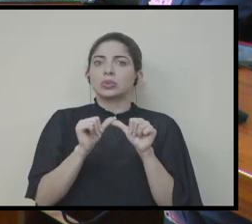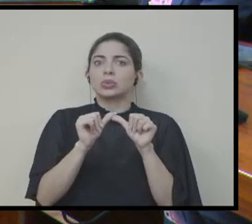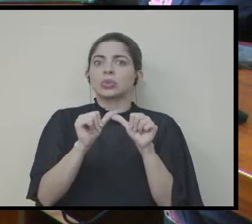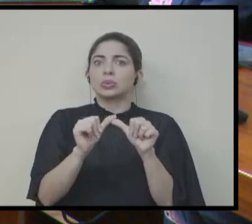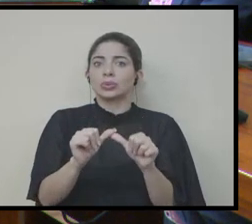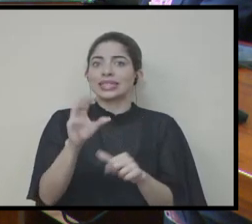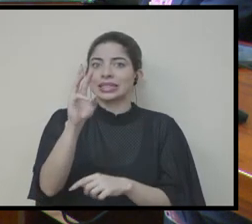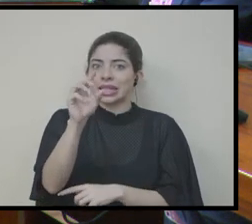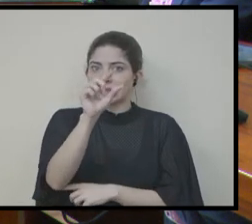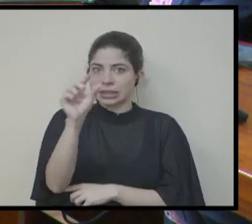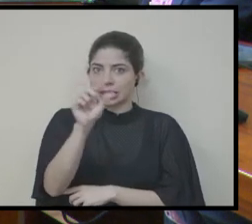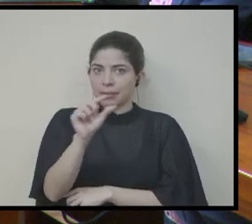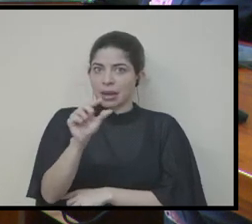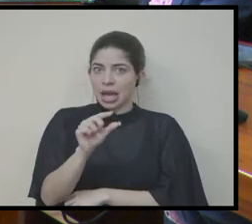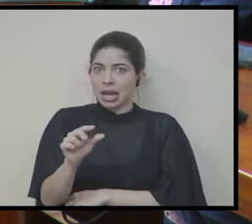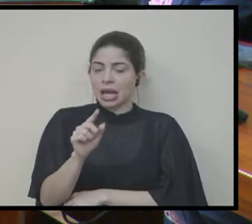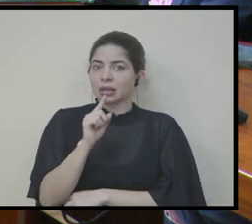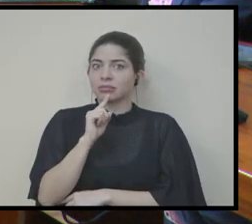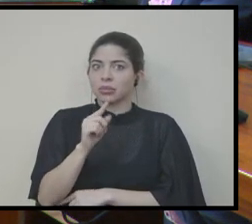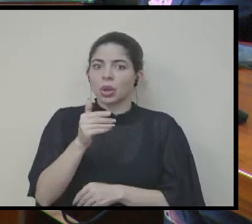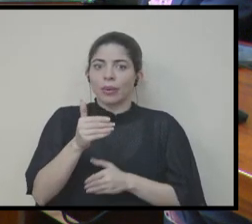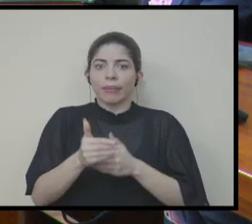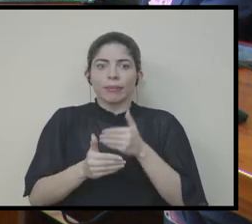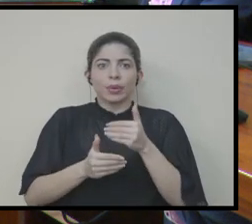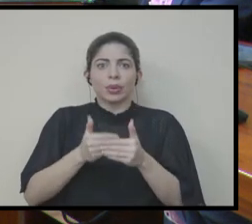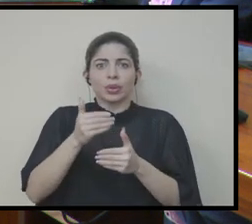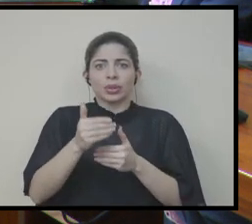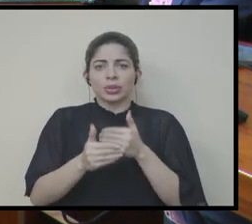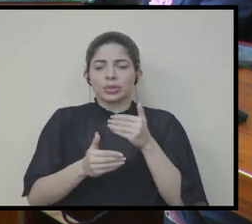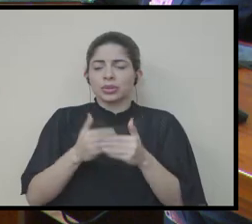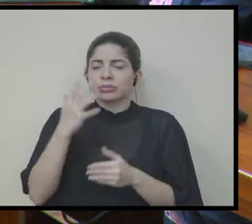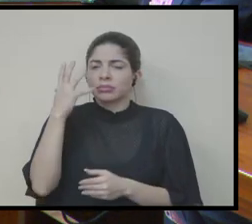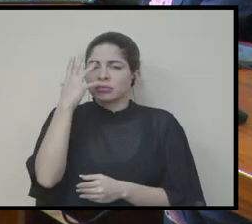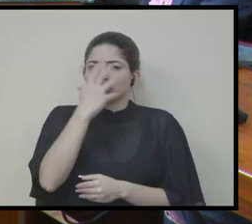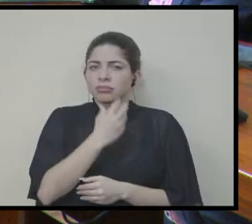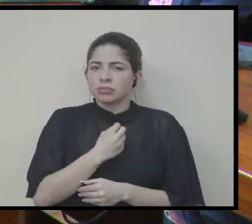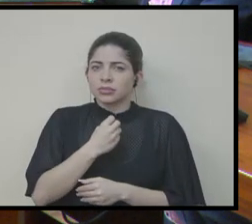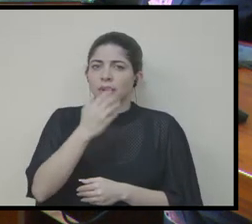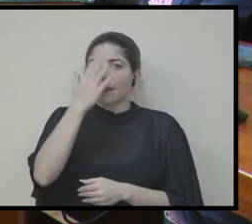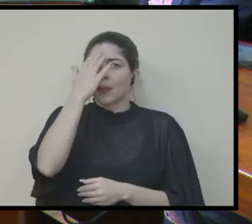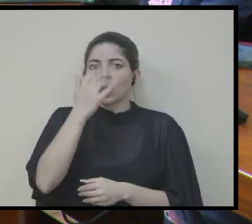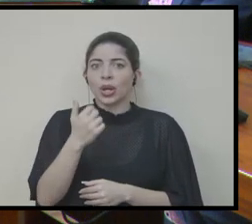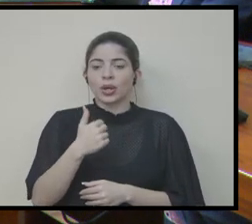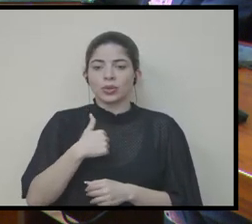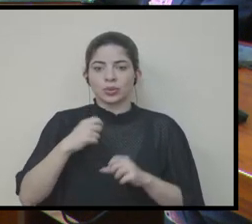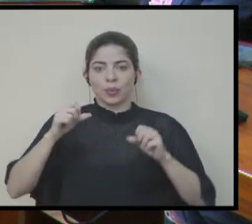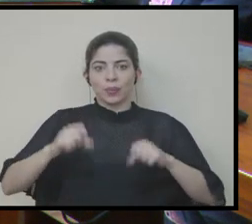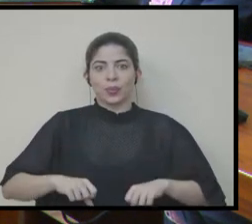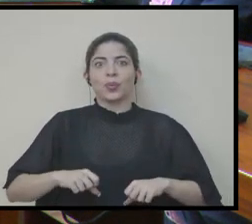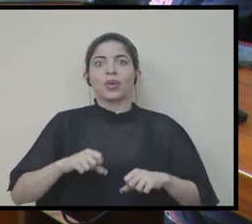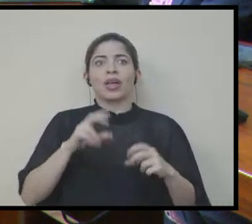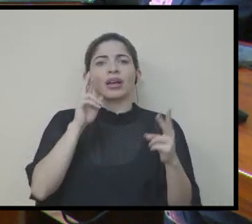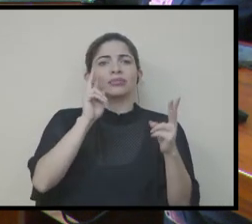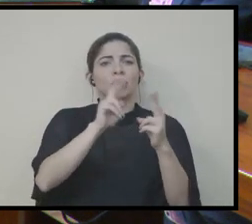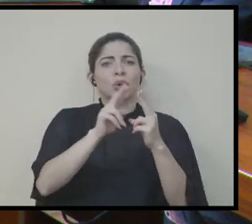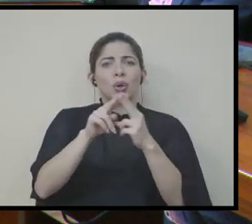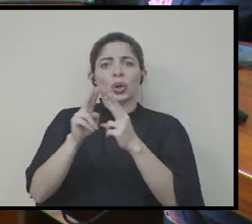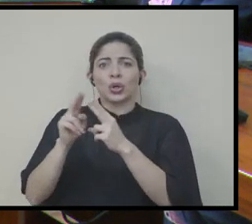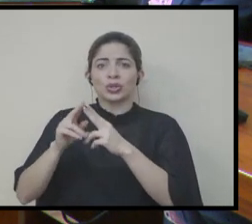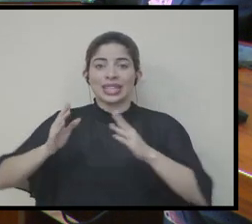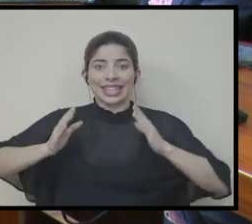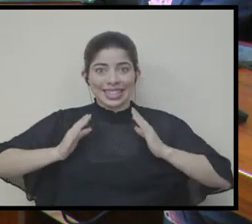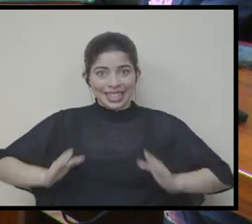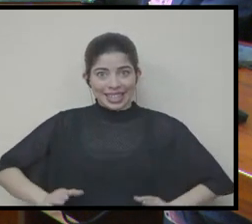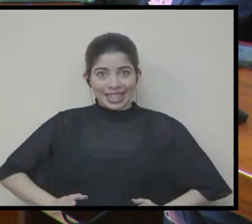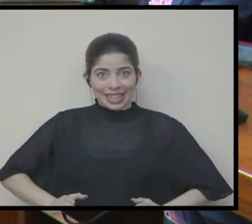por 6 semanas. La verdad, fue un proceso súper lindo porque de pude llegar a conocer a los